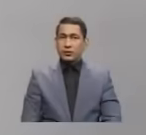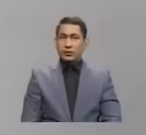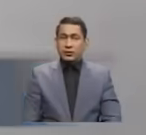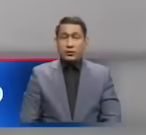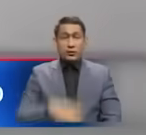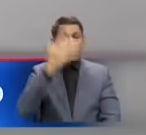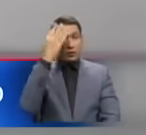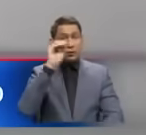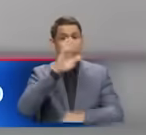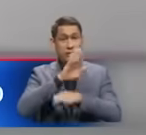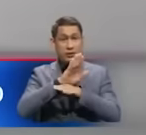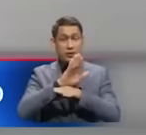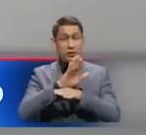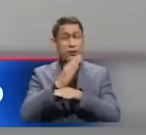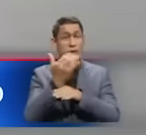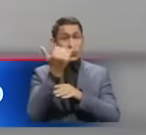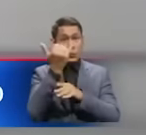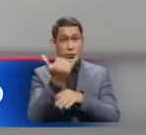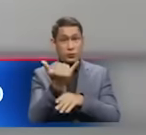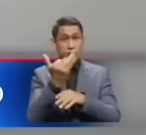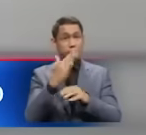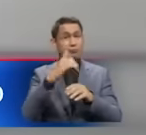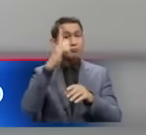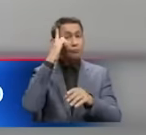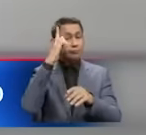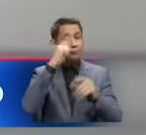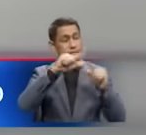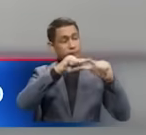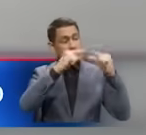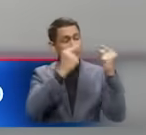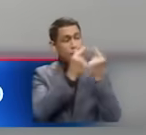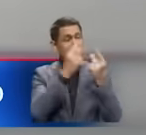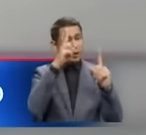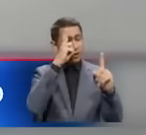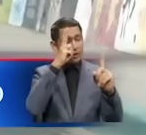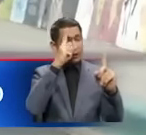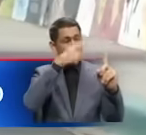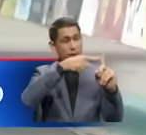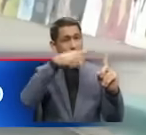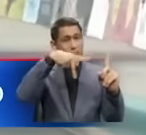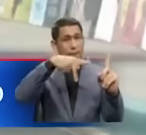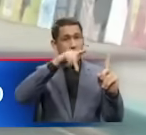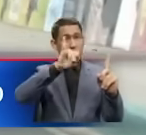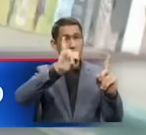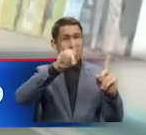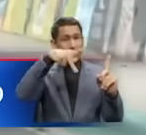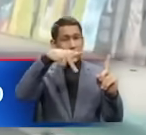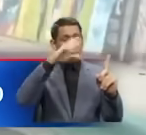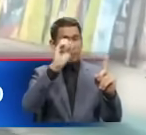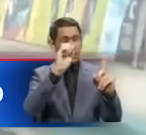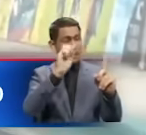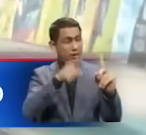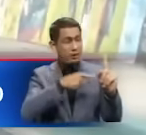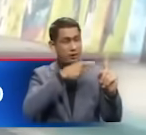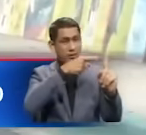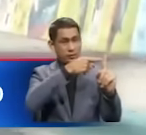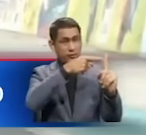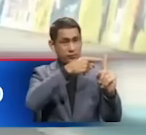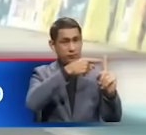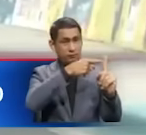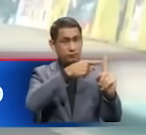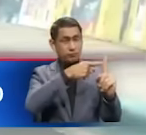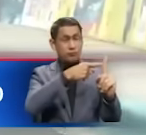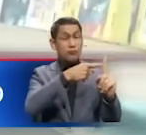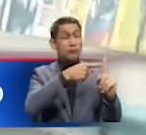Buenas tardes. En minutos, aquí en el noticiero, el cabecilla de la mayor banda criminal del Ecuador, Wilmer Chavarría Barré, es